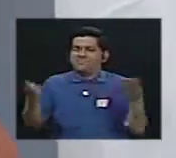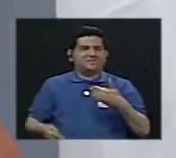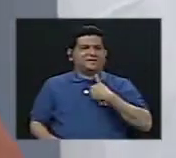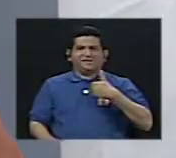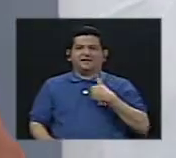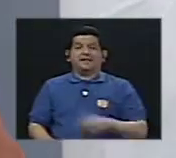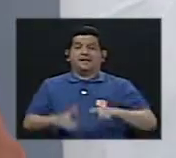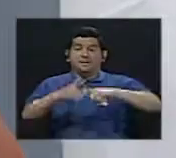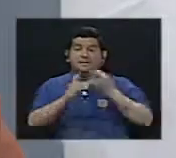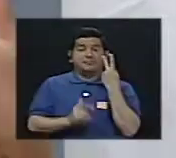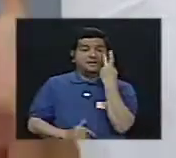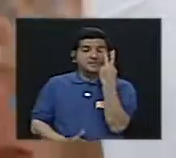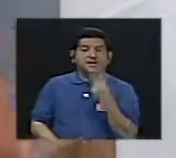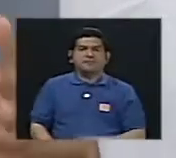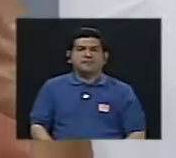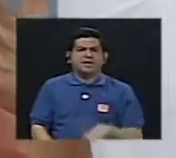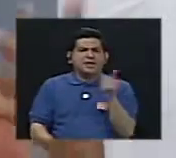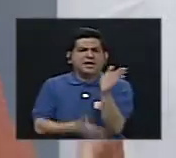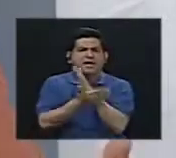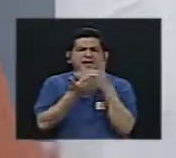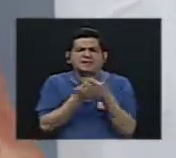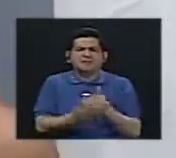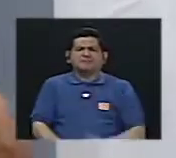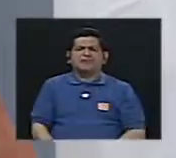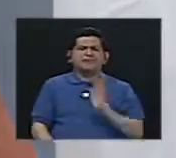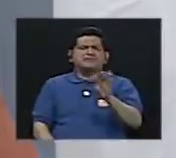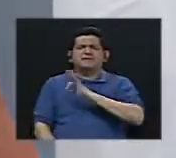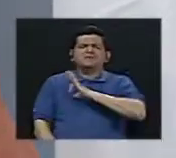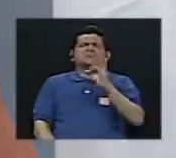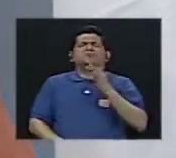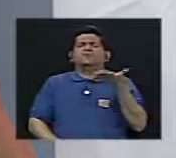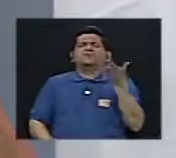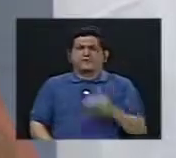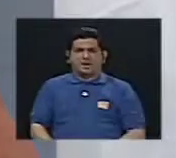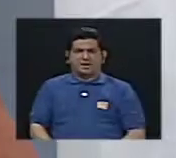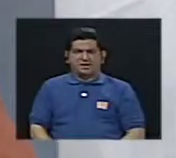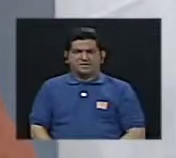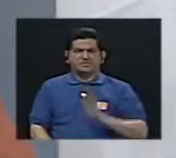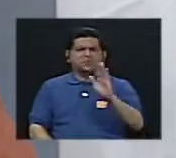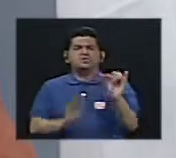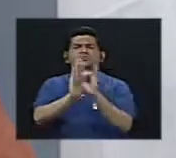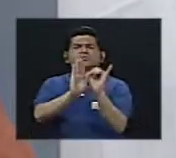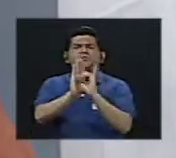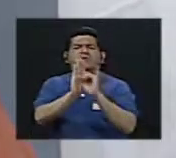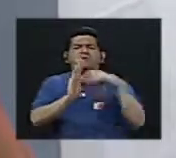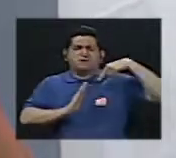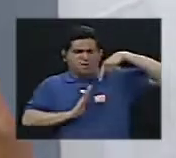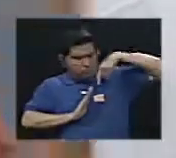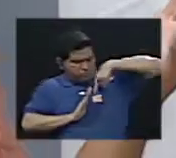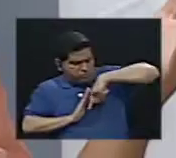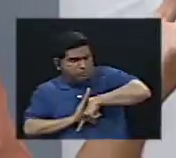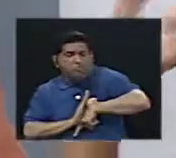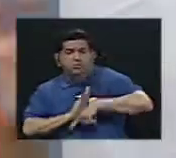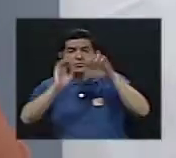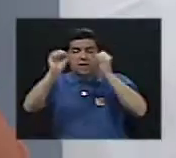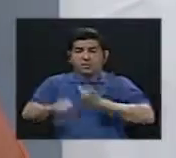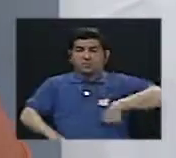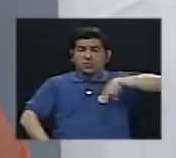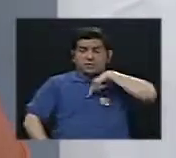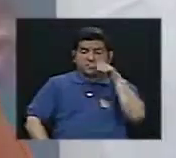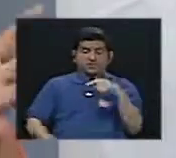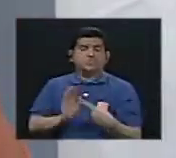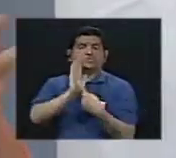y comenzamos a ver qué fue esa parte del fervor de ellos, qué fue esa parte de su identidad más profunda que logramos dejar